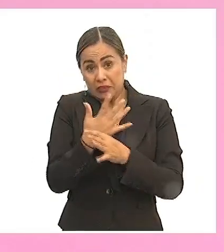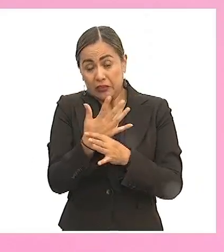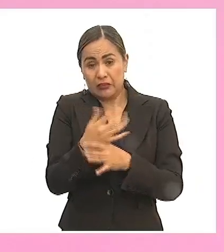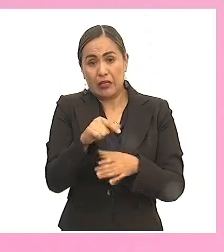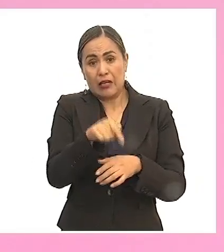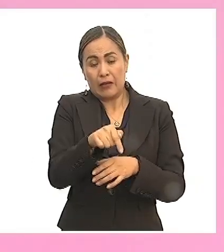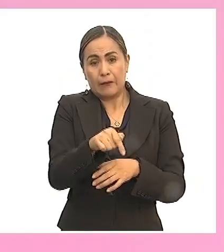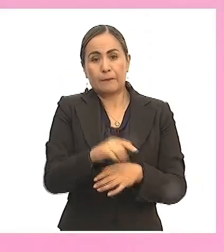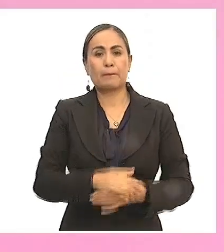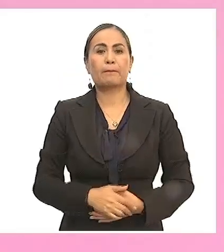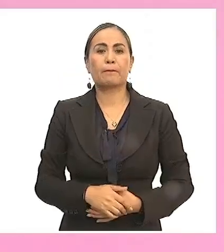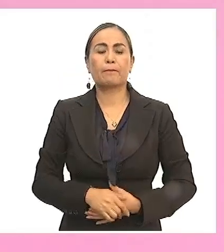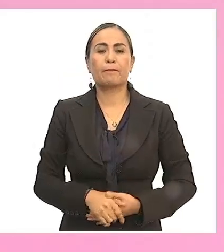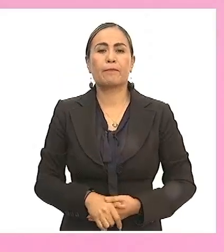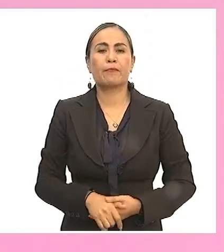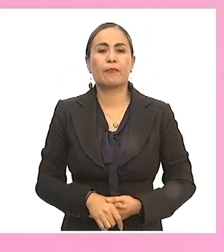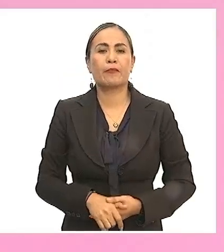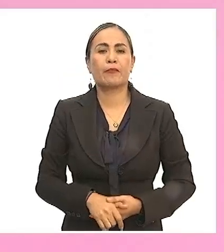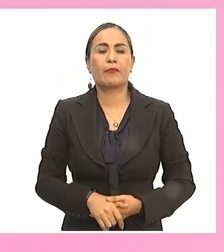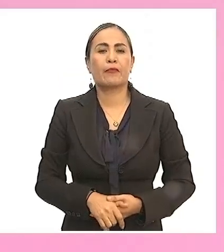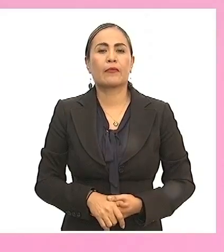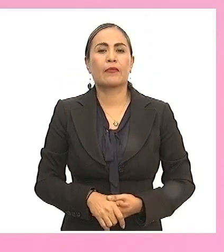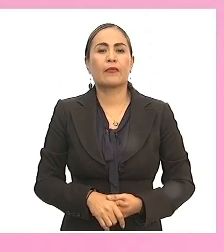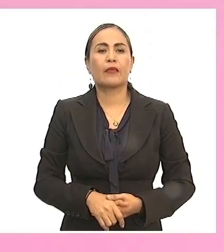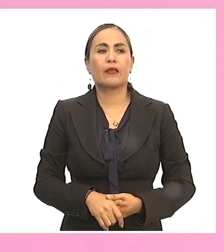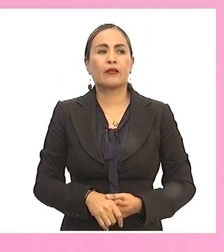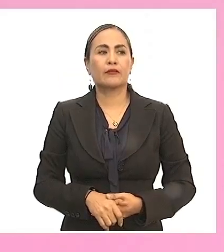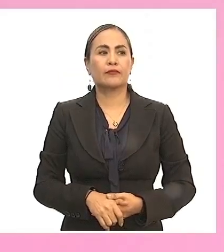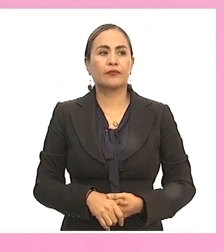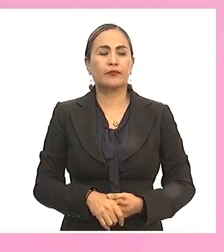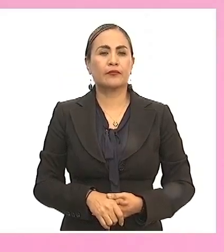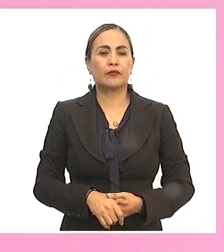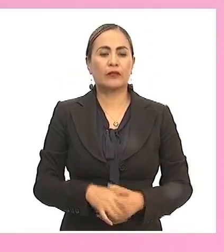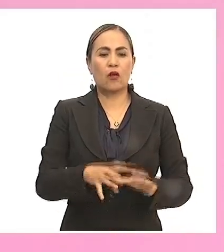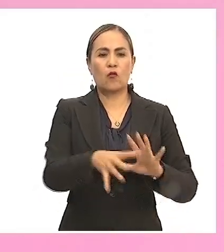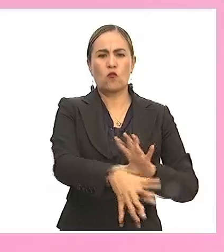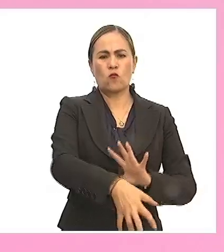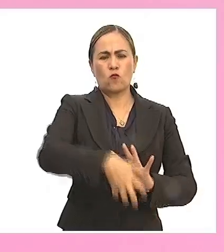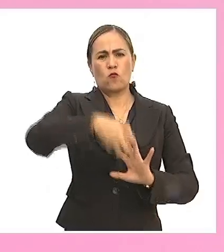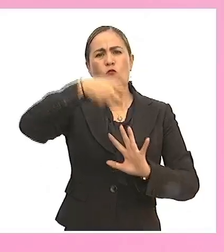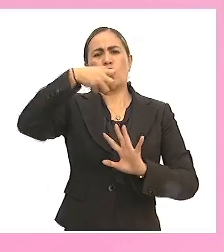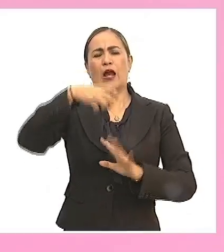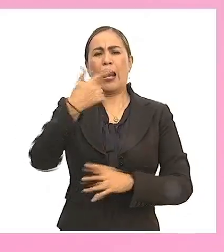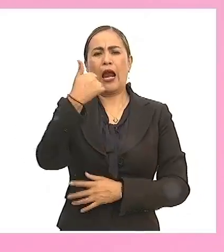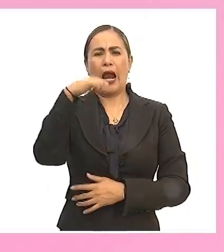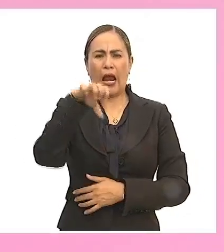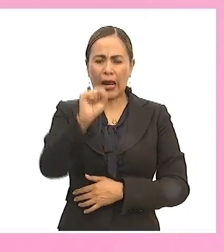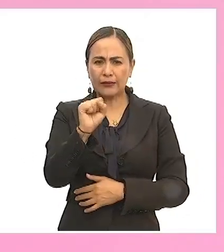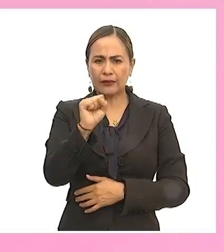iba a significar extraer más gas.